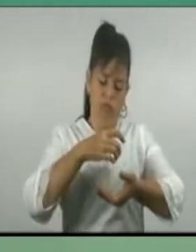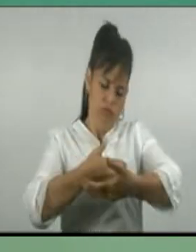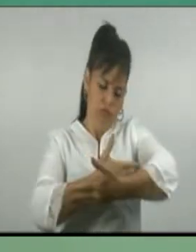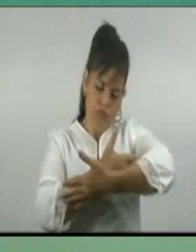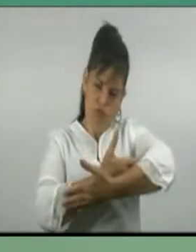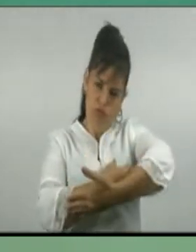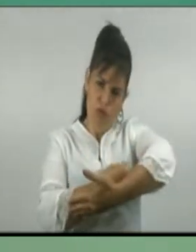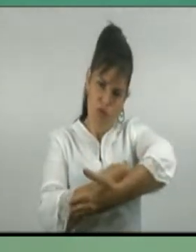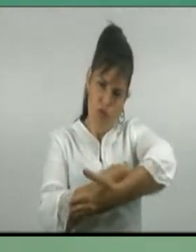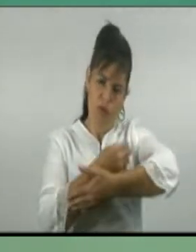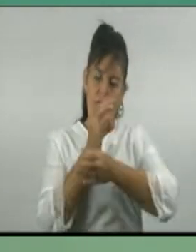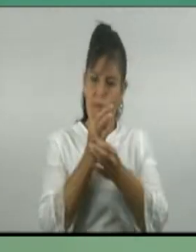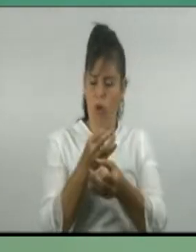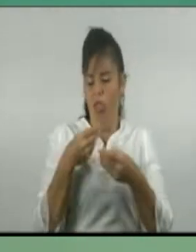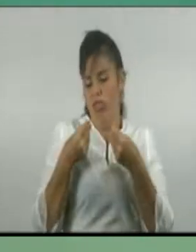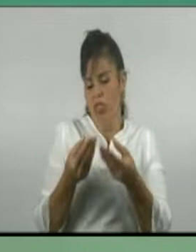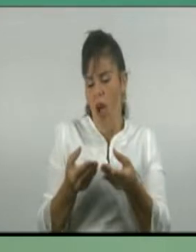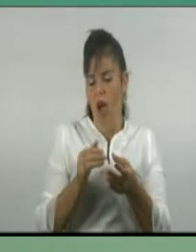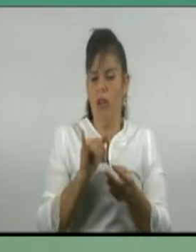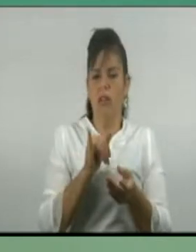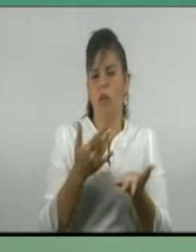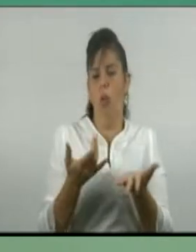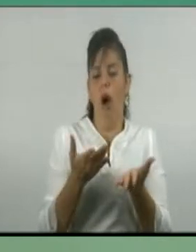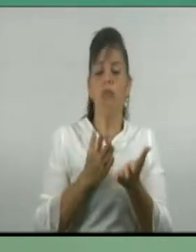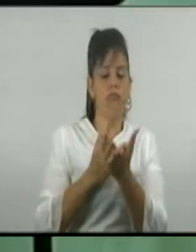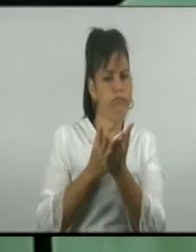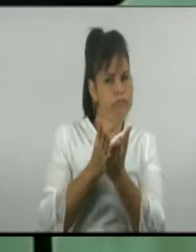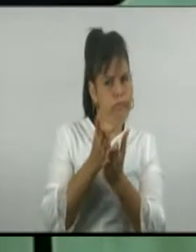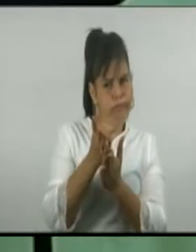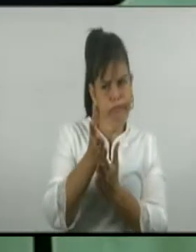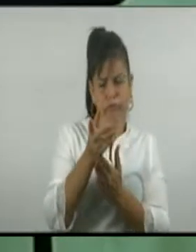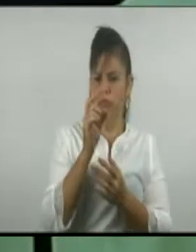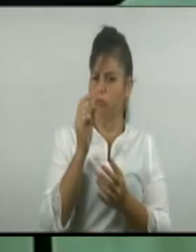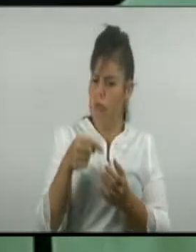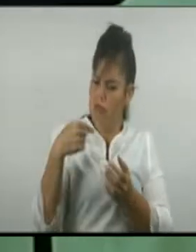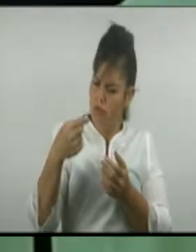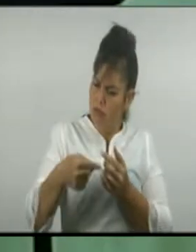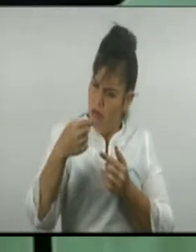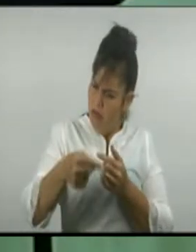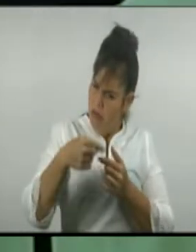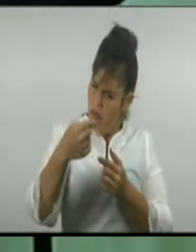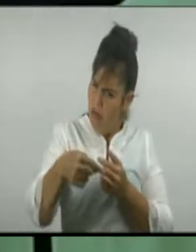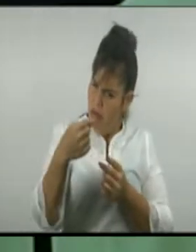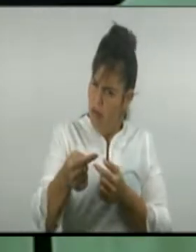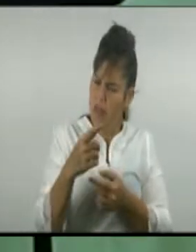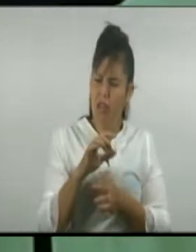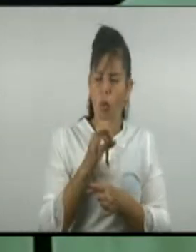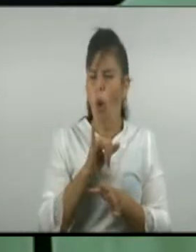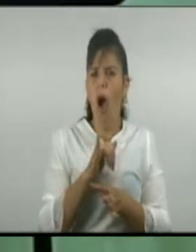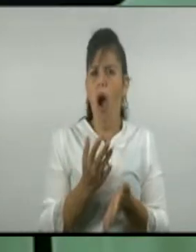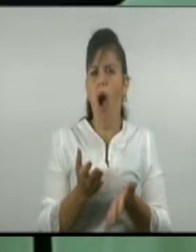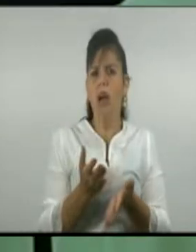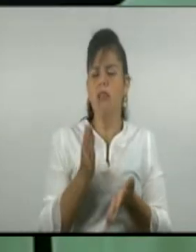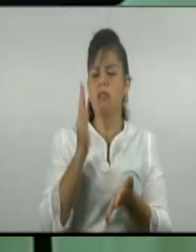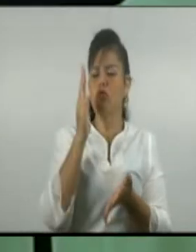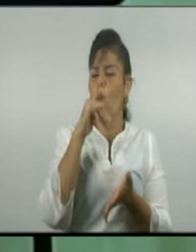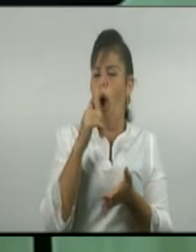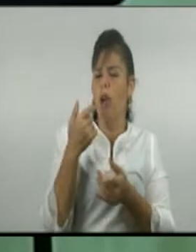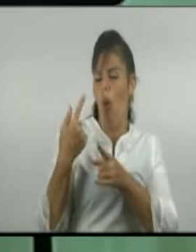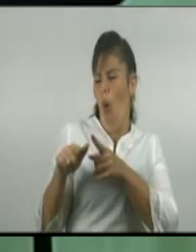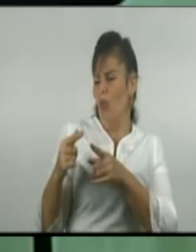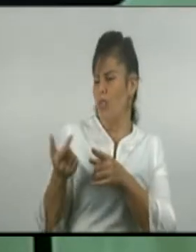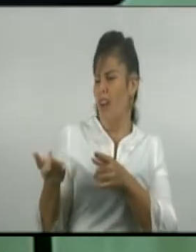necesidad de darla de forma permanente constante sin incorporar un nuevo